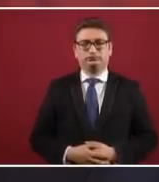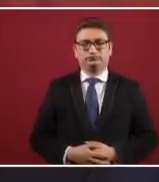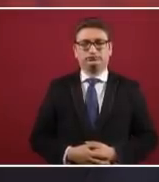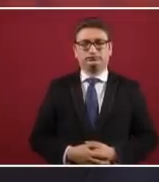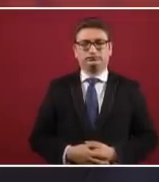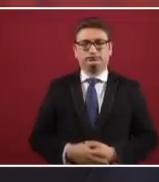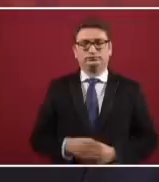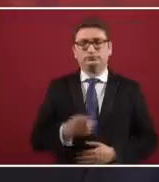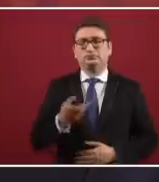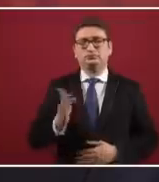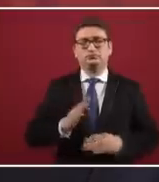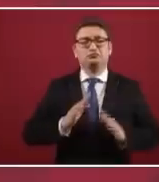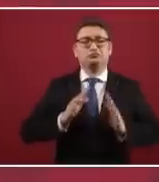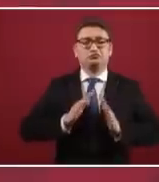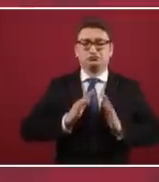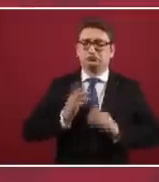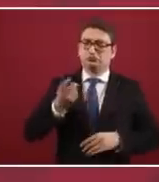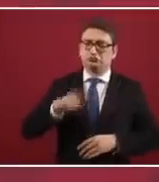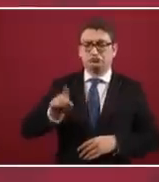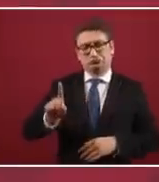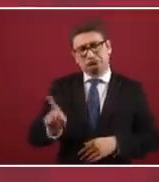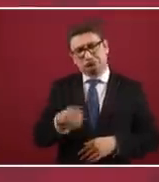a una comisión